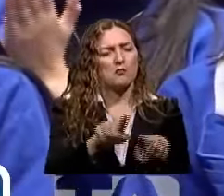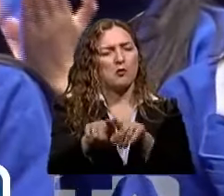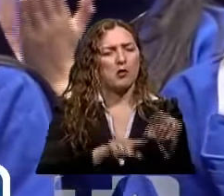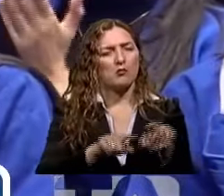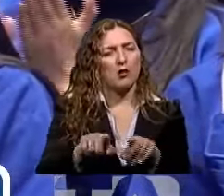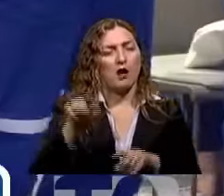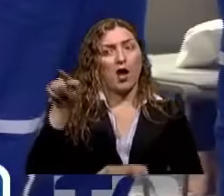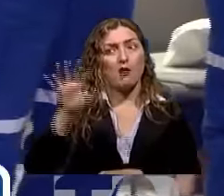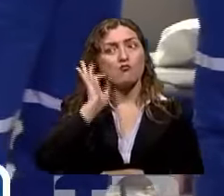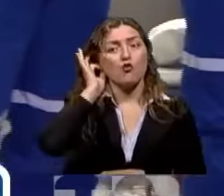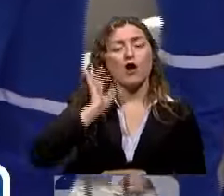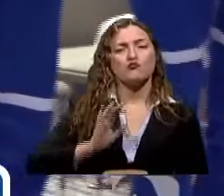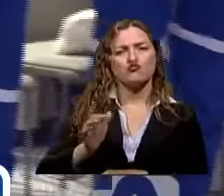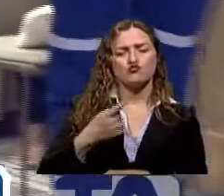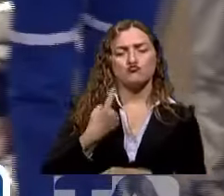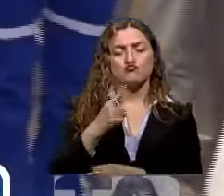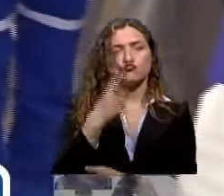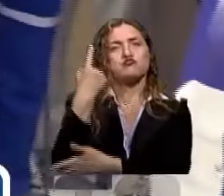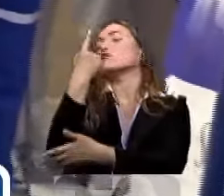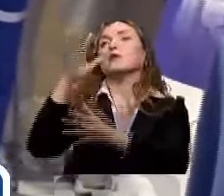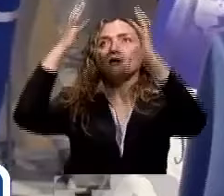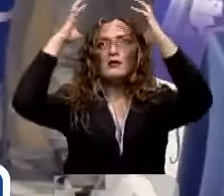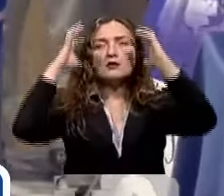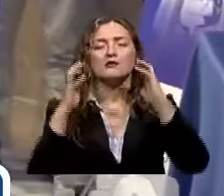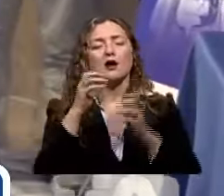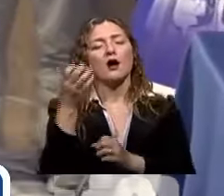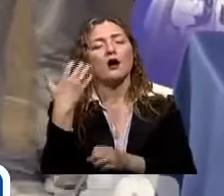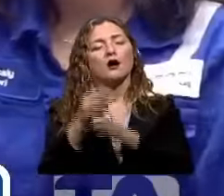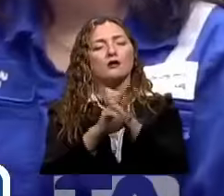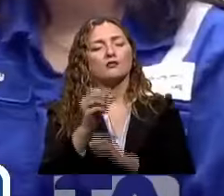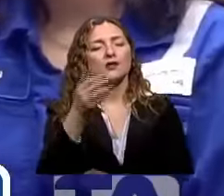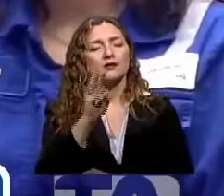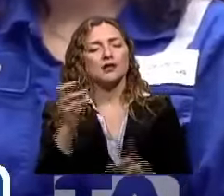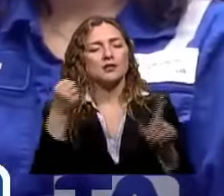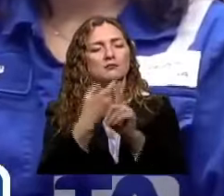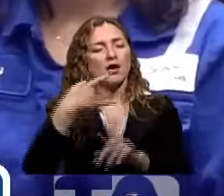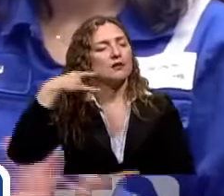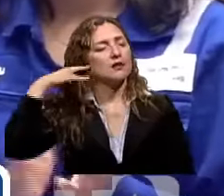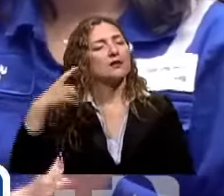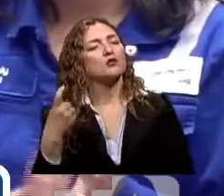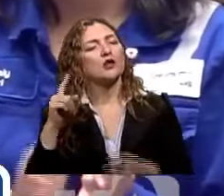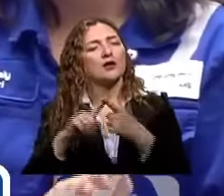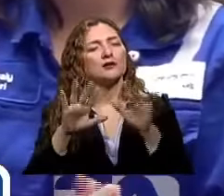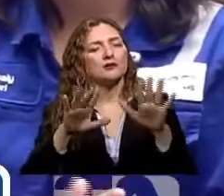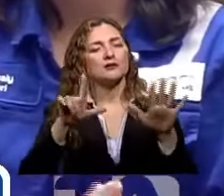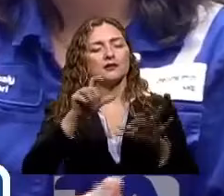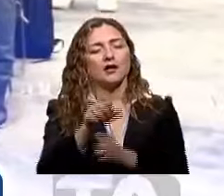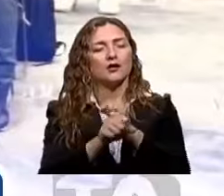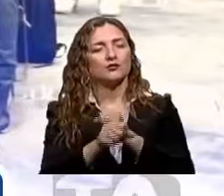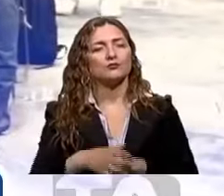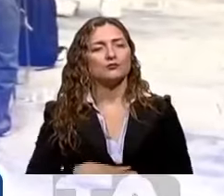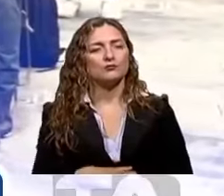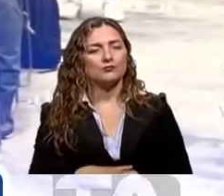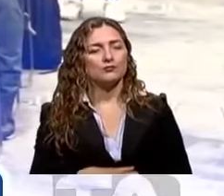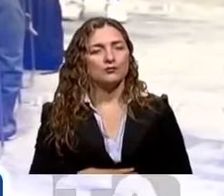es Astronauta, el mismo que arrancó en el año 2016 y que busca generar impacto en niñas de 11 a 17 años de edad en